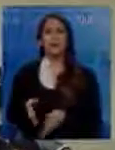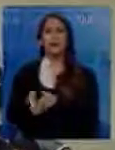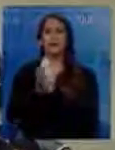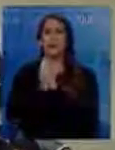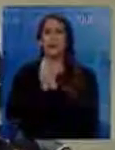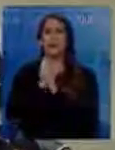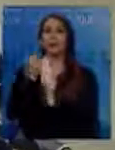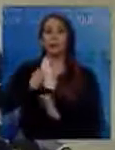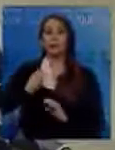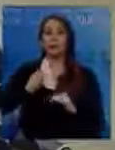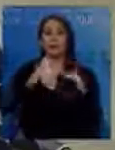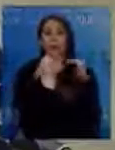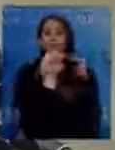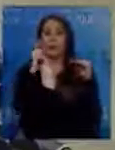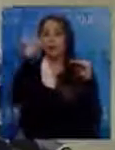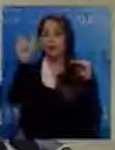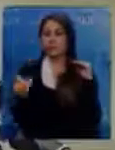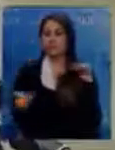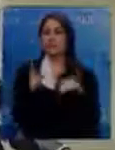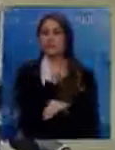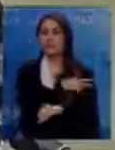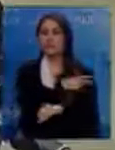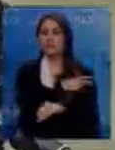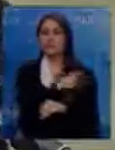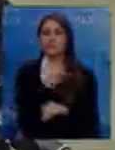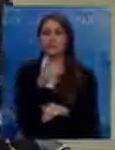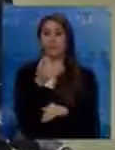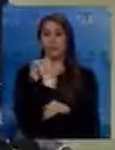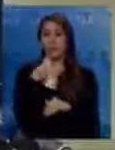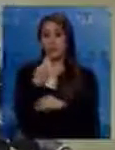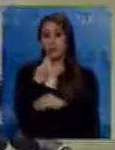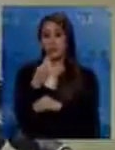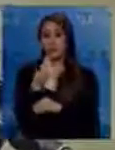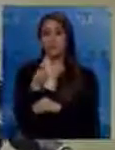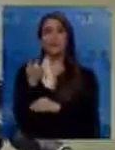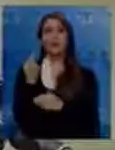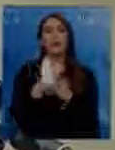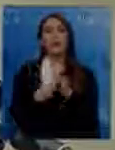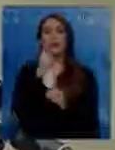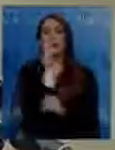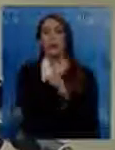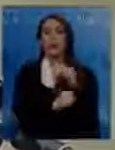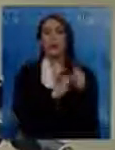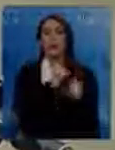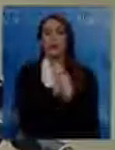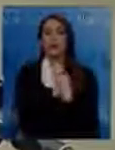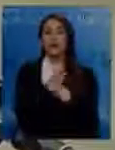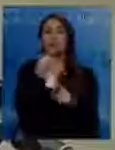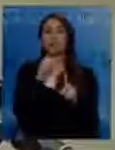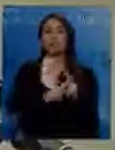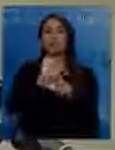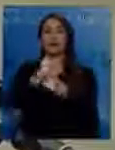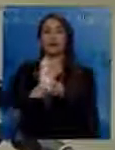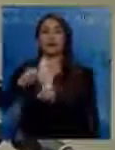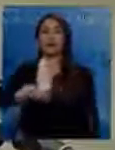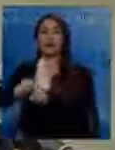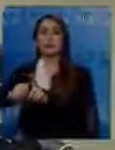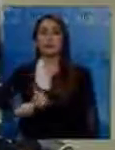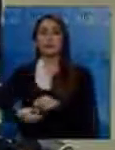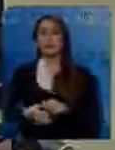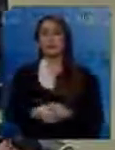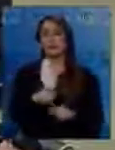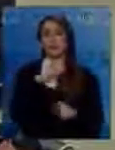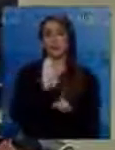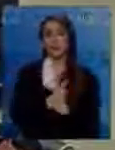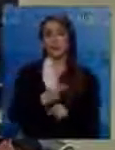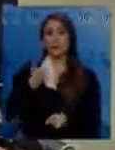masa salarial que un docente, como el caso personal al que me he referido, recibe al año, sea mensualizado. Entonces